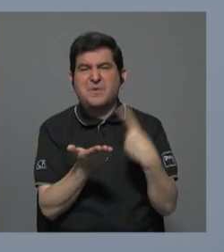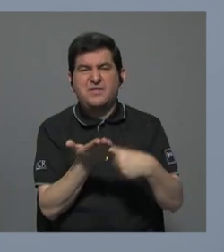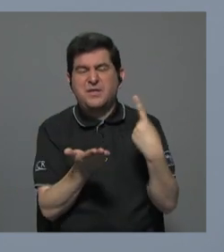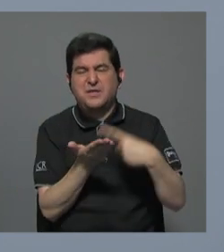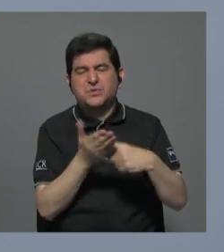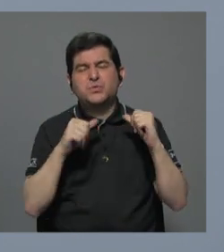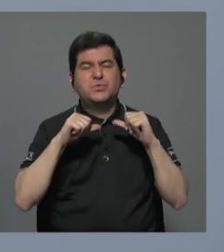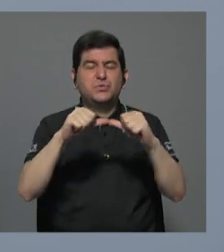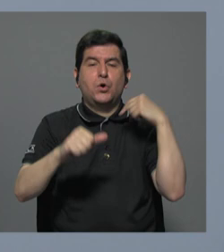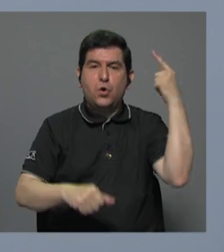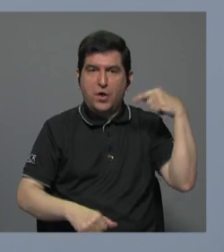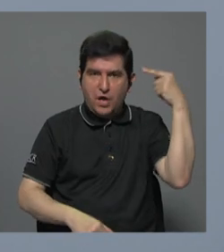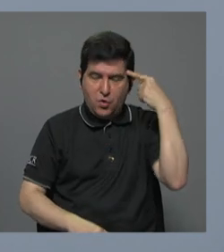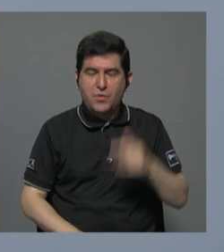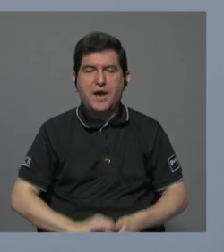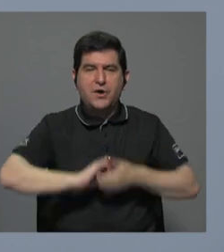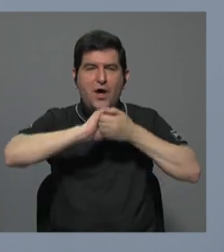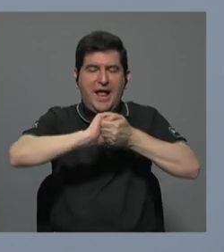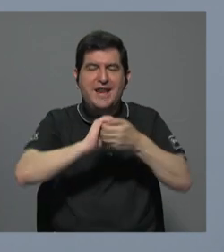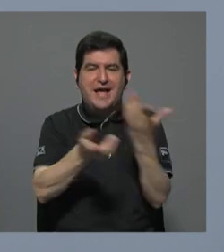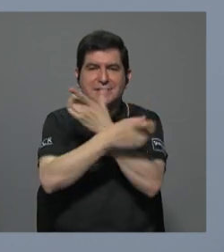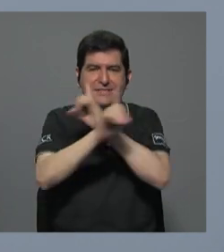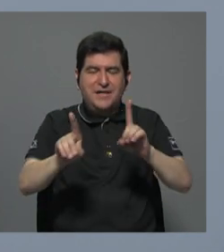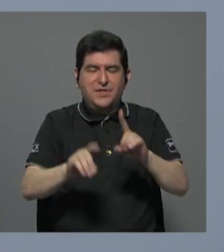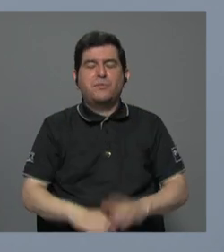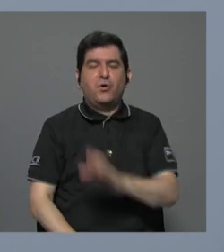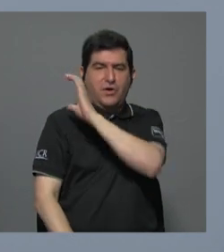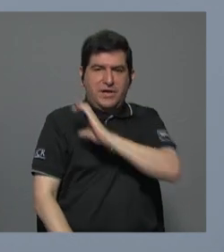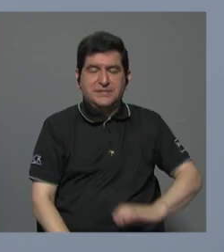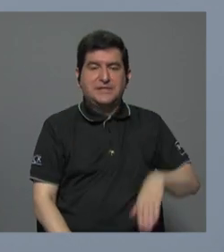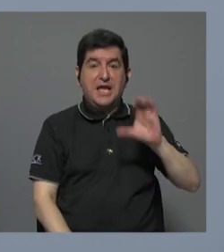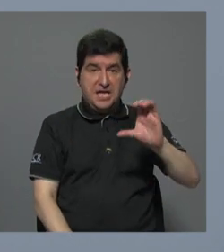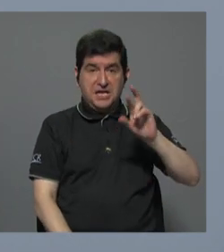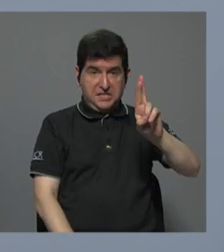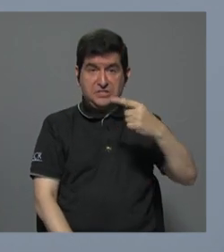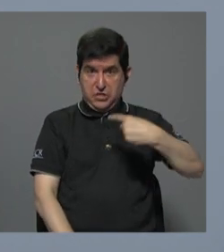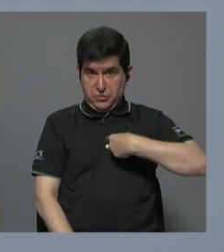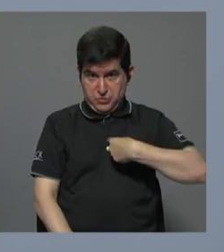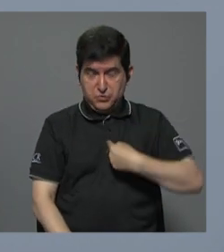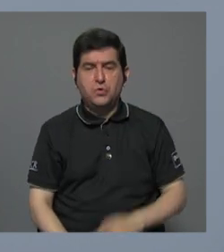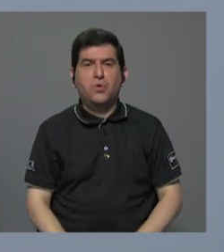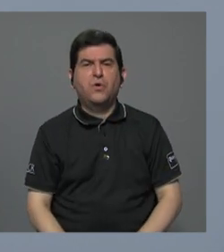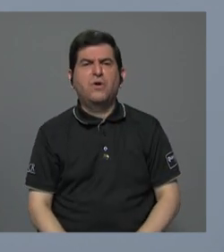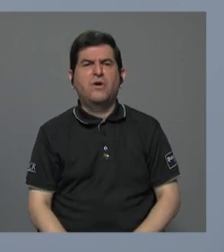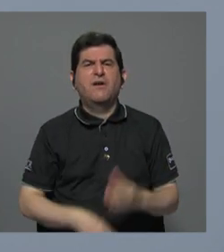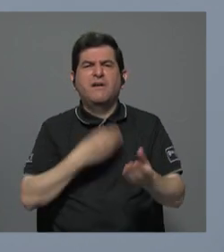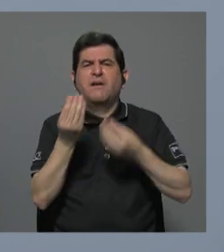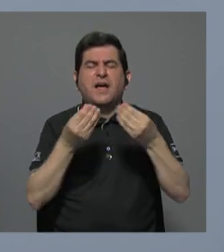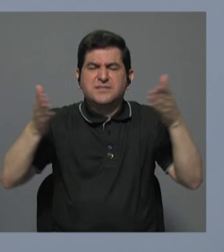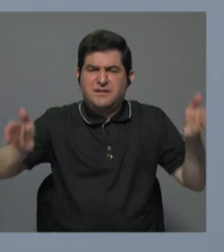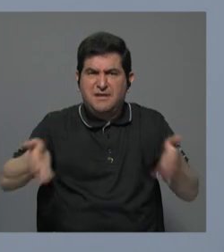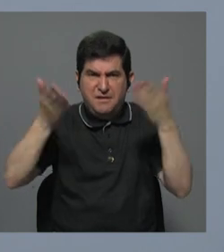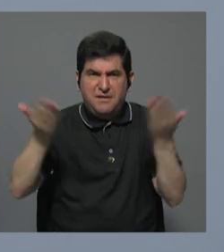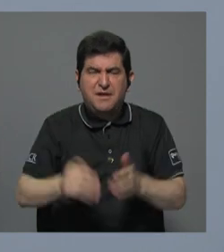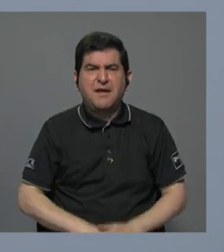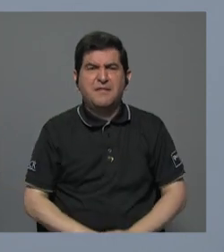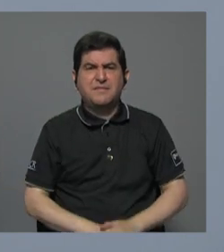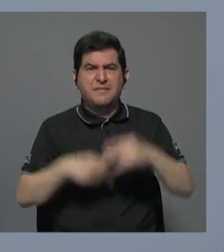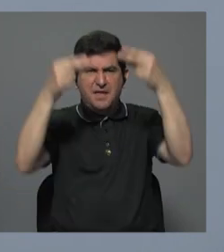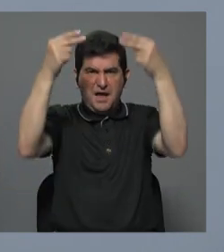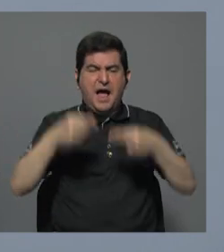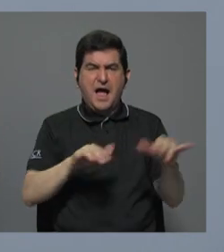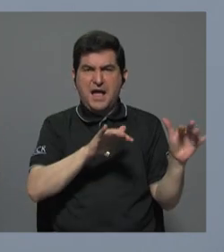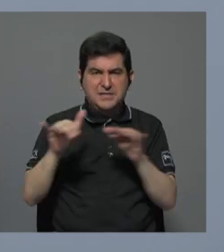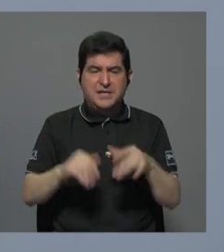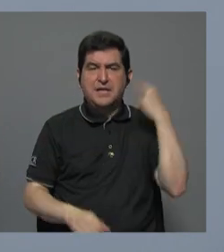en un gobierno alianza demócrata cristiana y cristian rivera sencillamente nosotros tenemos que hacer el impulso de asienta digital un